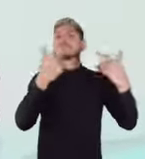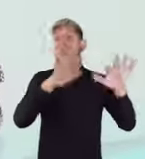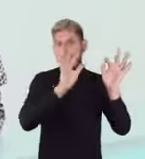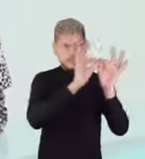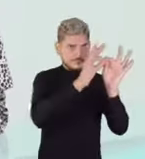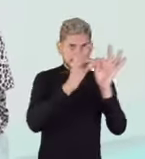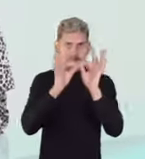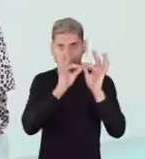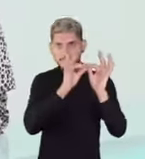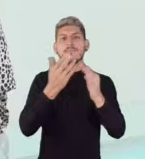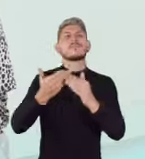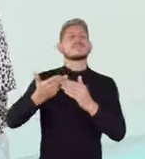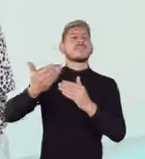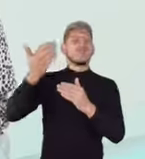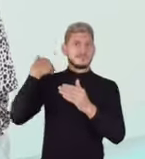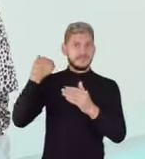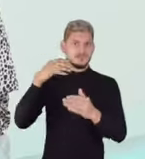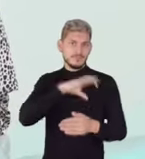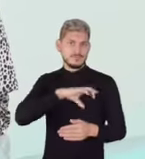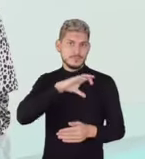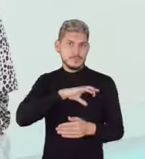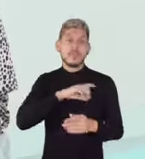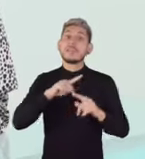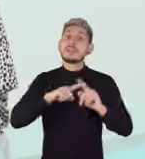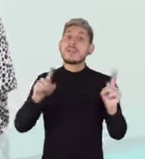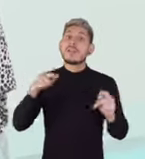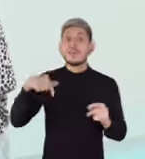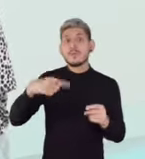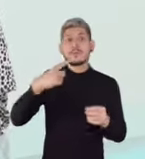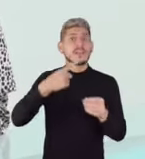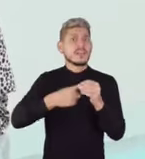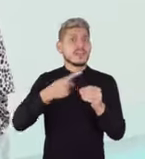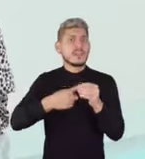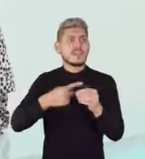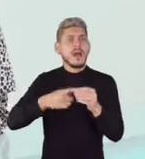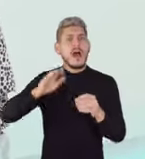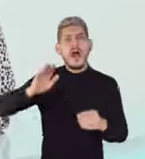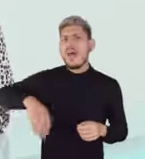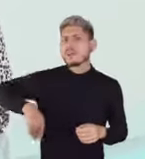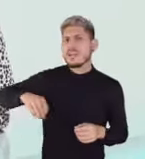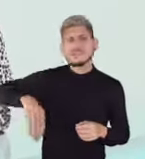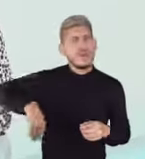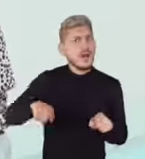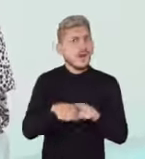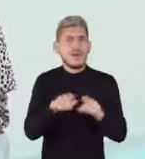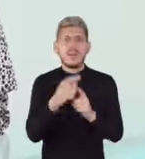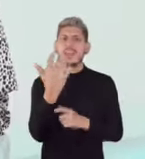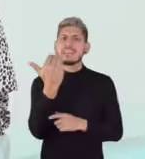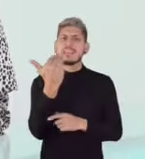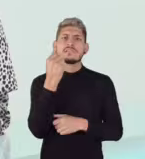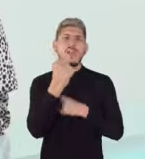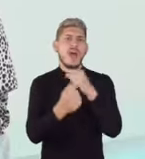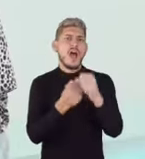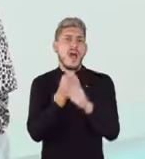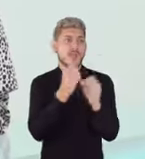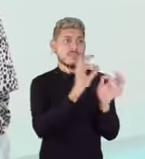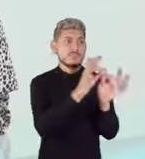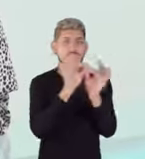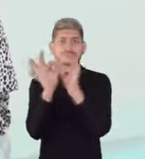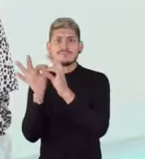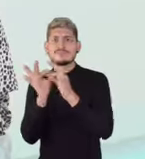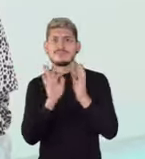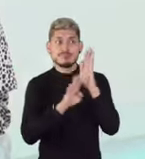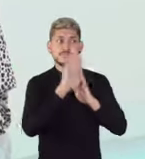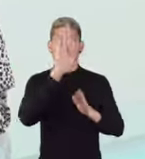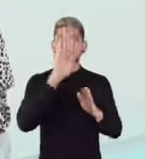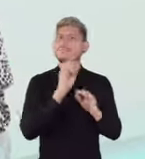otras administraciones. Decimos que Quito tiene un retraso más o menos de 15 años realmente en todo lo que ha podido desarrollar